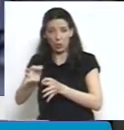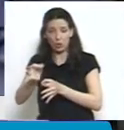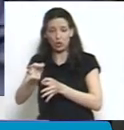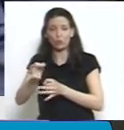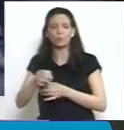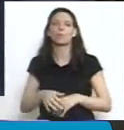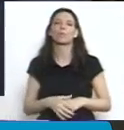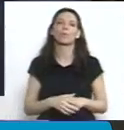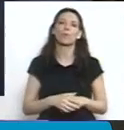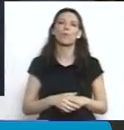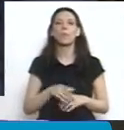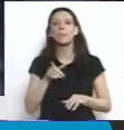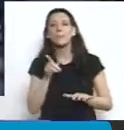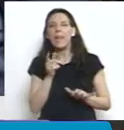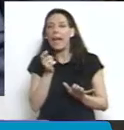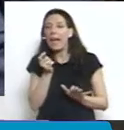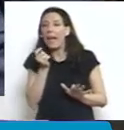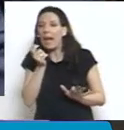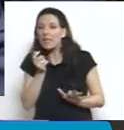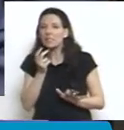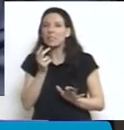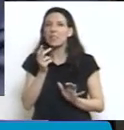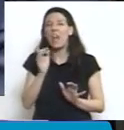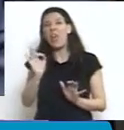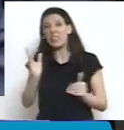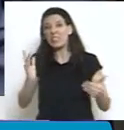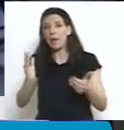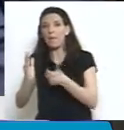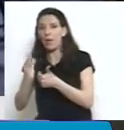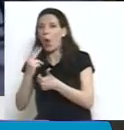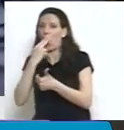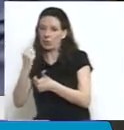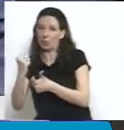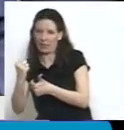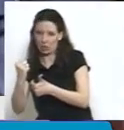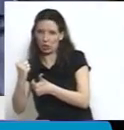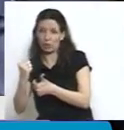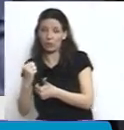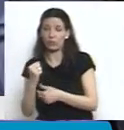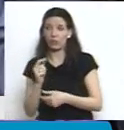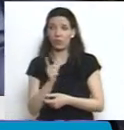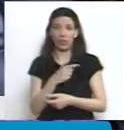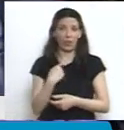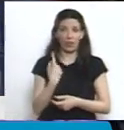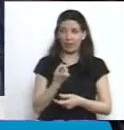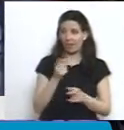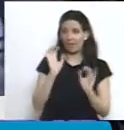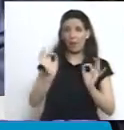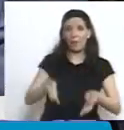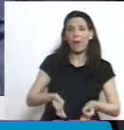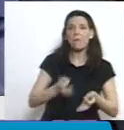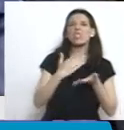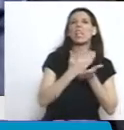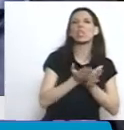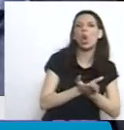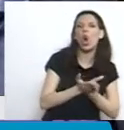alcanzando cerca de 11 pesos hacia el mes de diciembre de 2016, cuando todos los sectores de las grandes